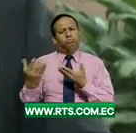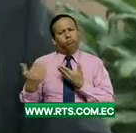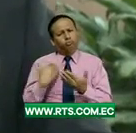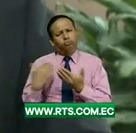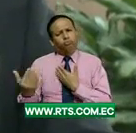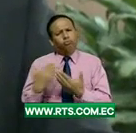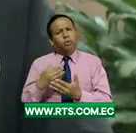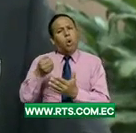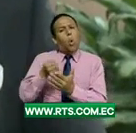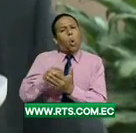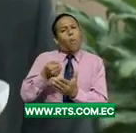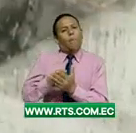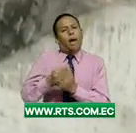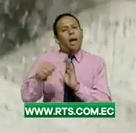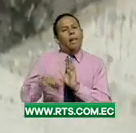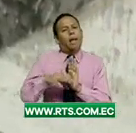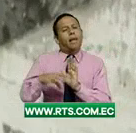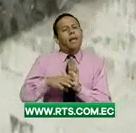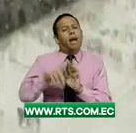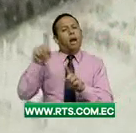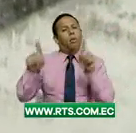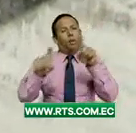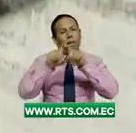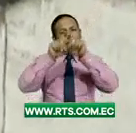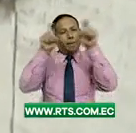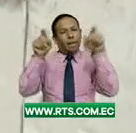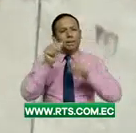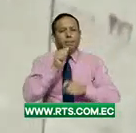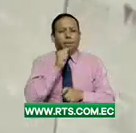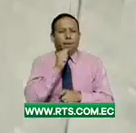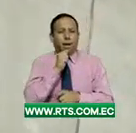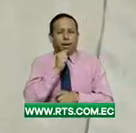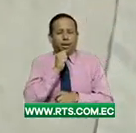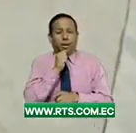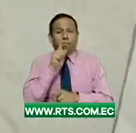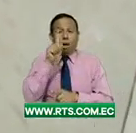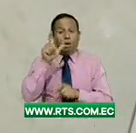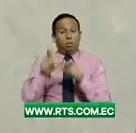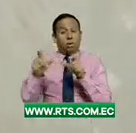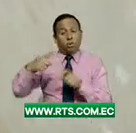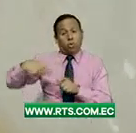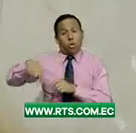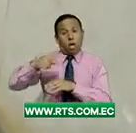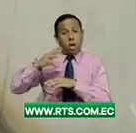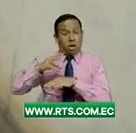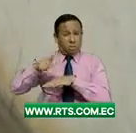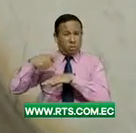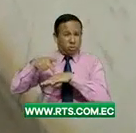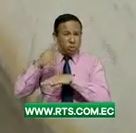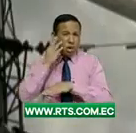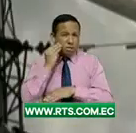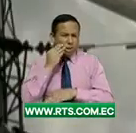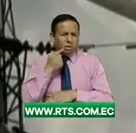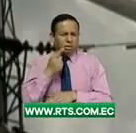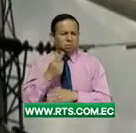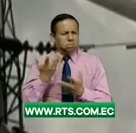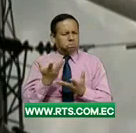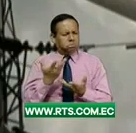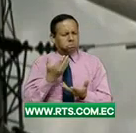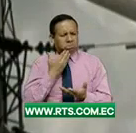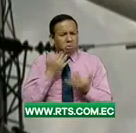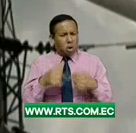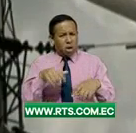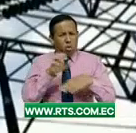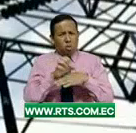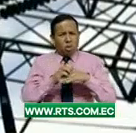privadas. Sin embargo, especialistas temen que esta no sea suficiente para abastecer la demanda a escala